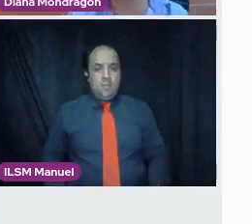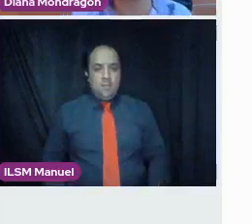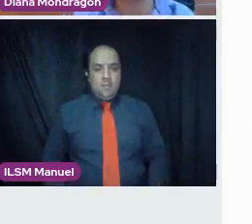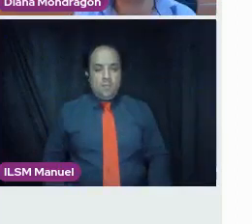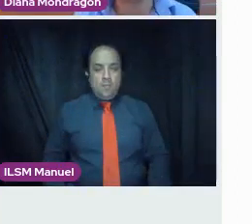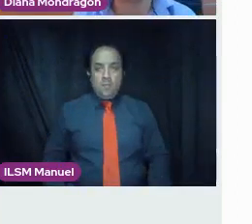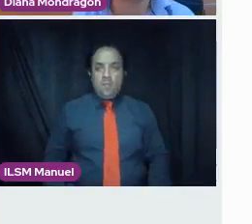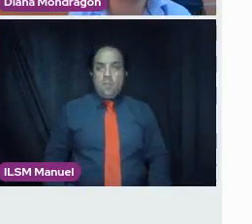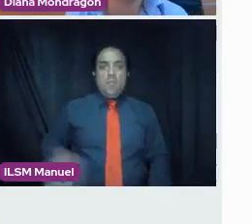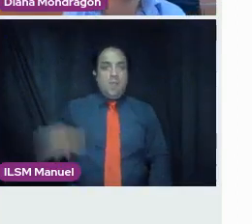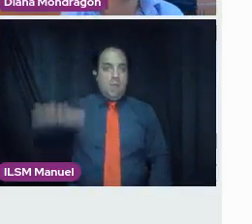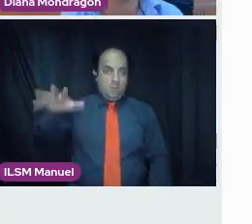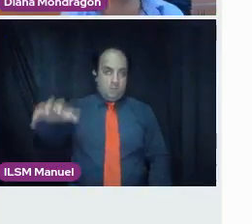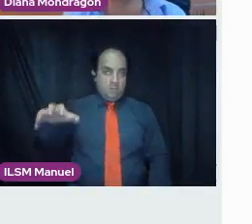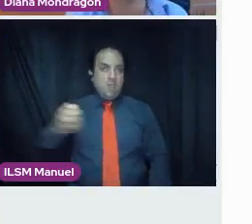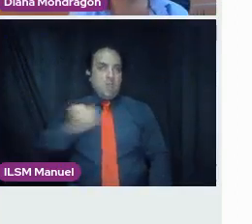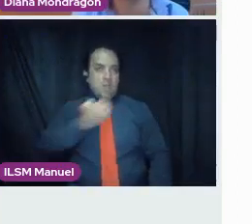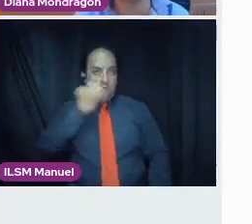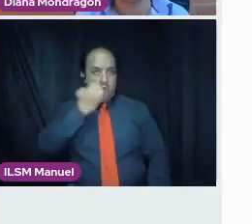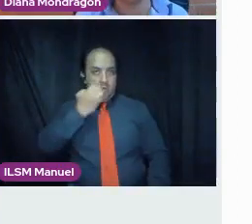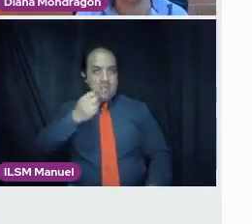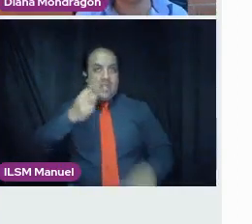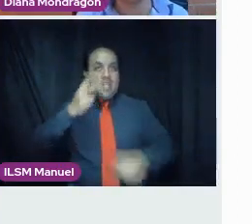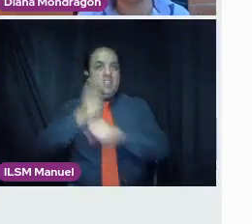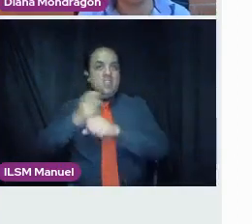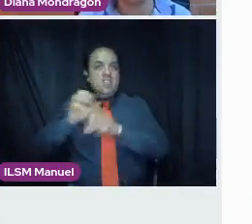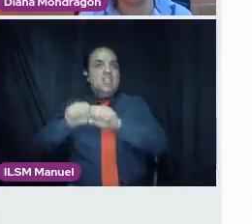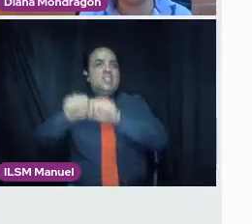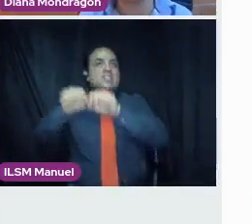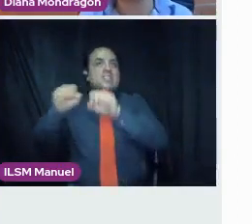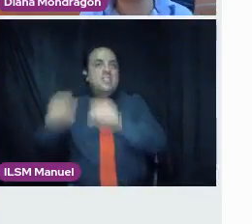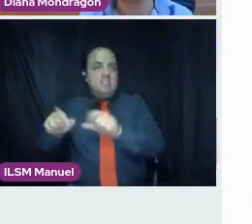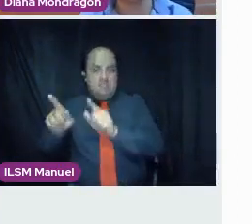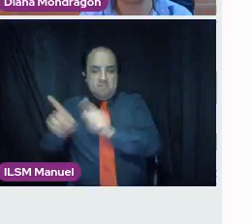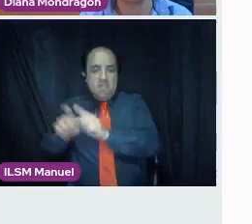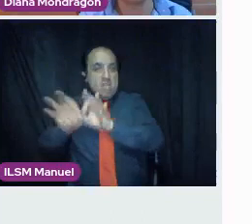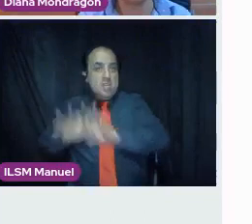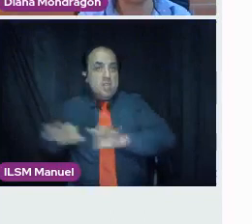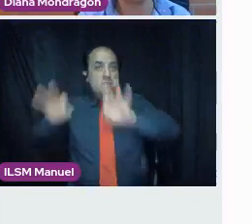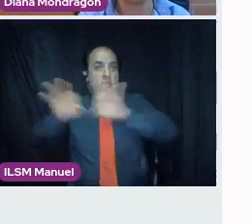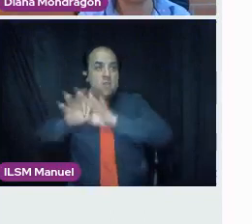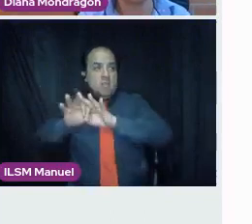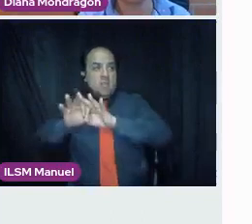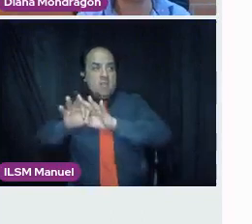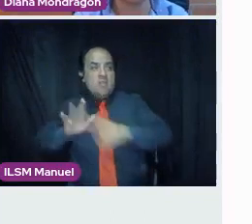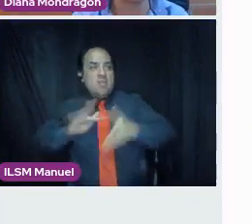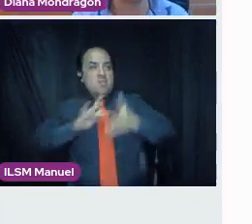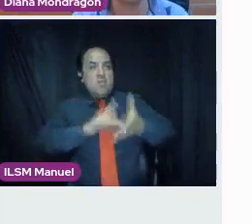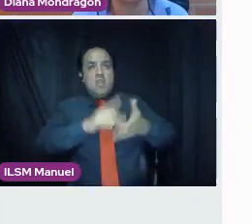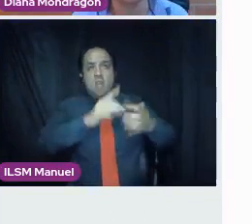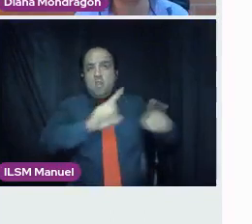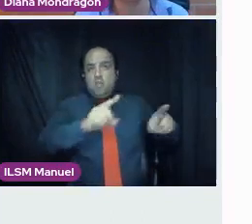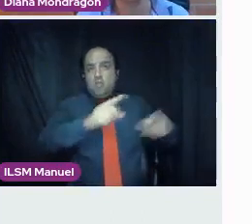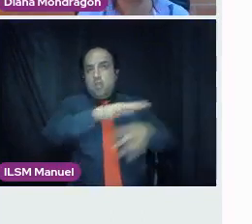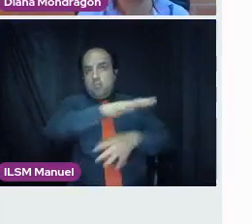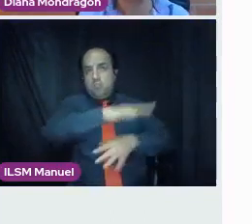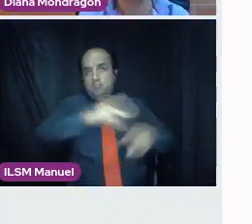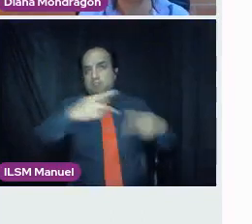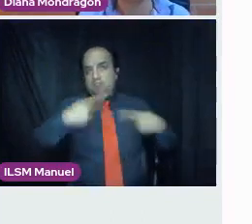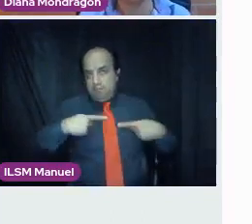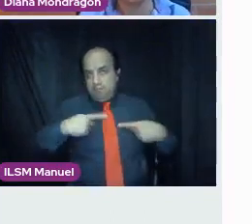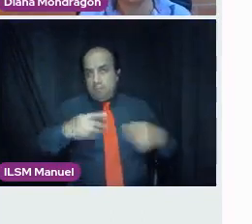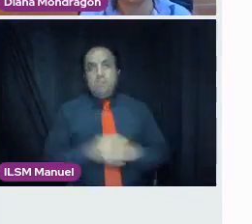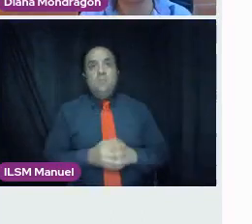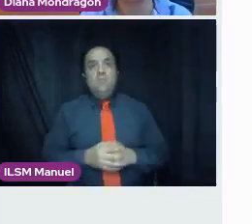La escuela es este segundo microsistema más importante dentro del desarrollo de las personas, de todas las personas, por